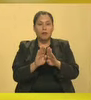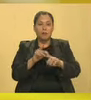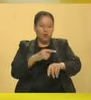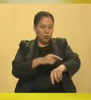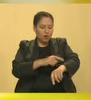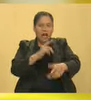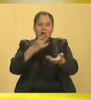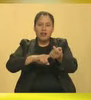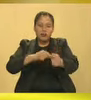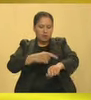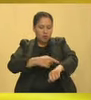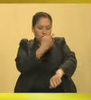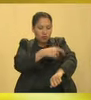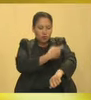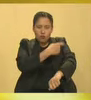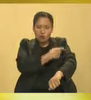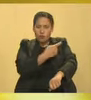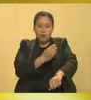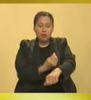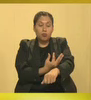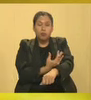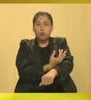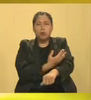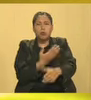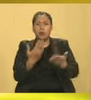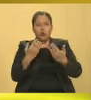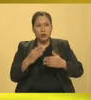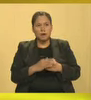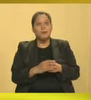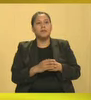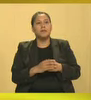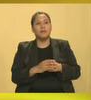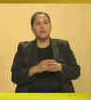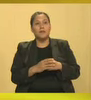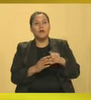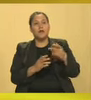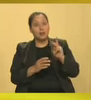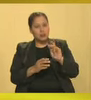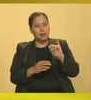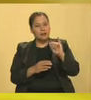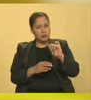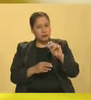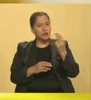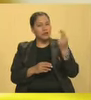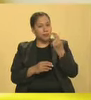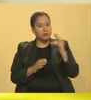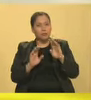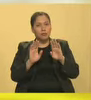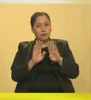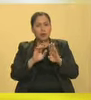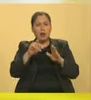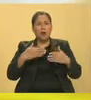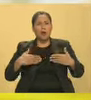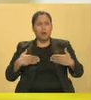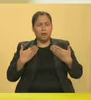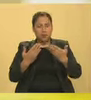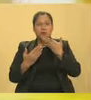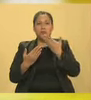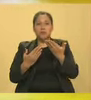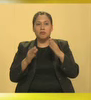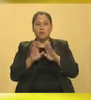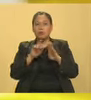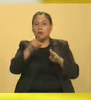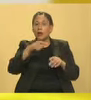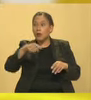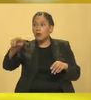raíz completamente, ya no pero voy a salir, ahí sí hay que ir a spa. Eso no es ahí hacerlo sí, en casa. Sí, no, no, ahí sí hay que ir a spa. Uno confiable, no, totalmente. No de que vayas y